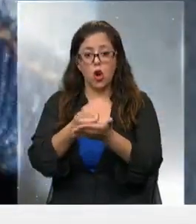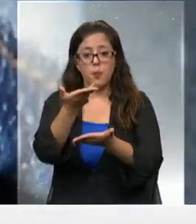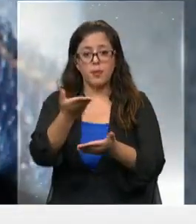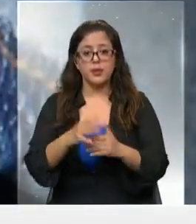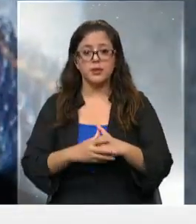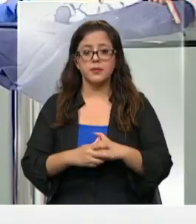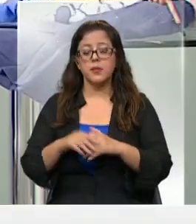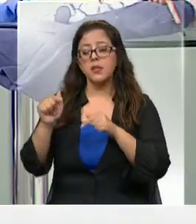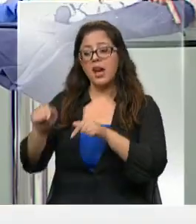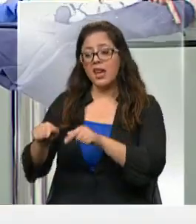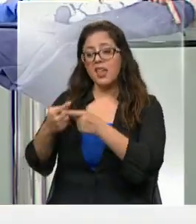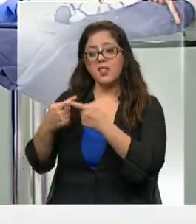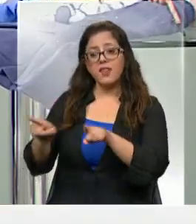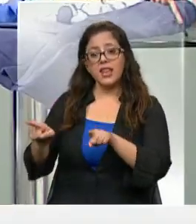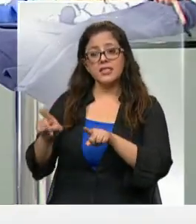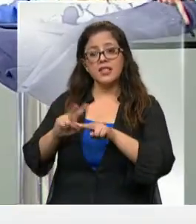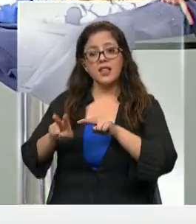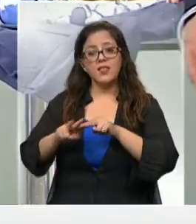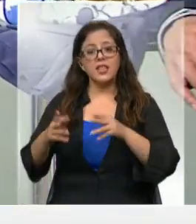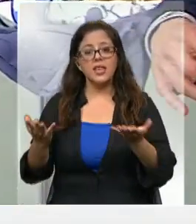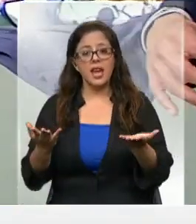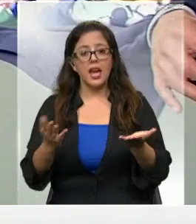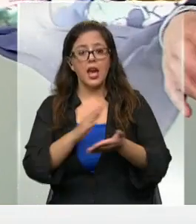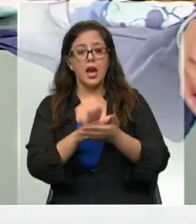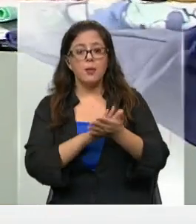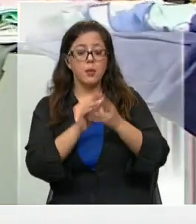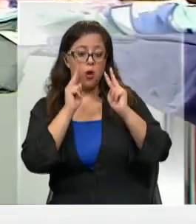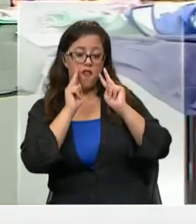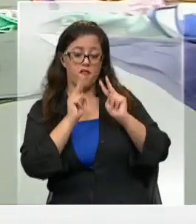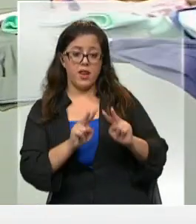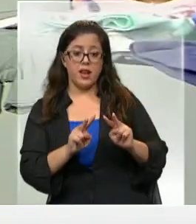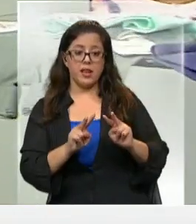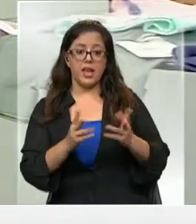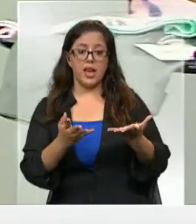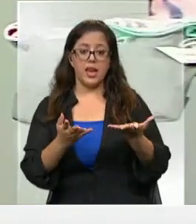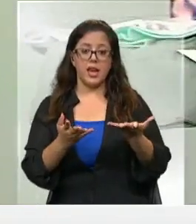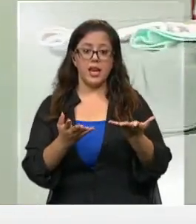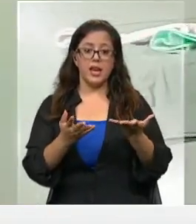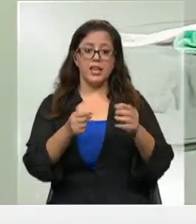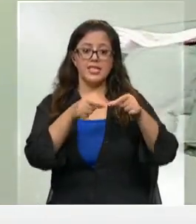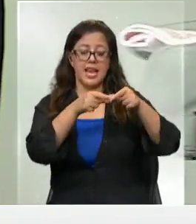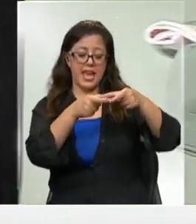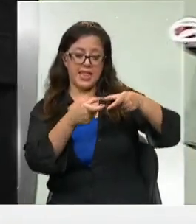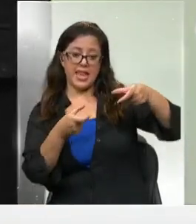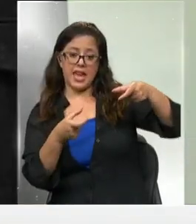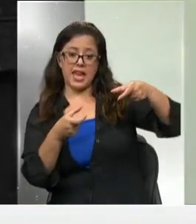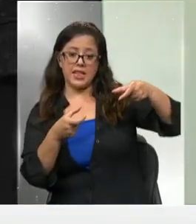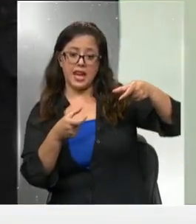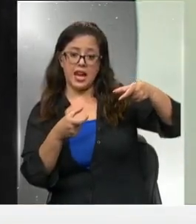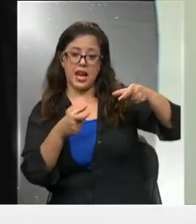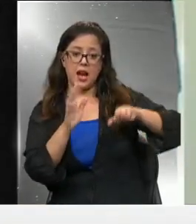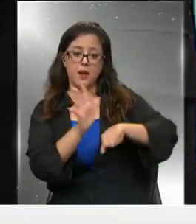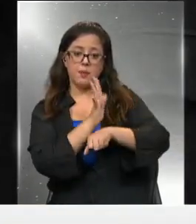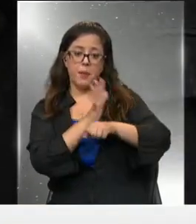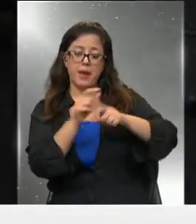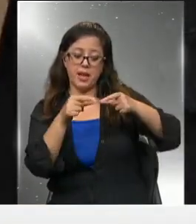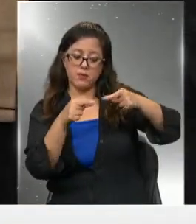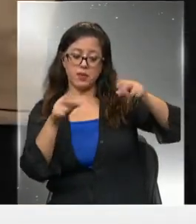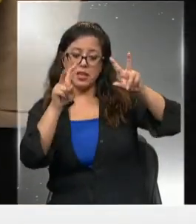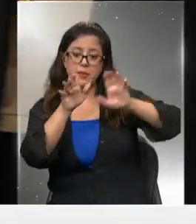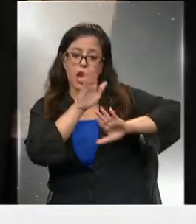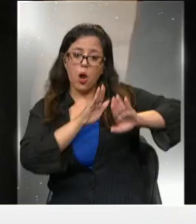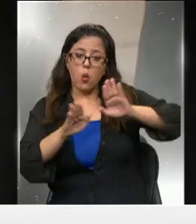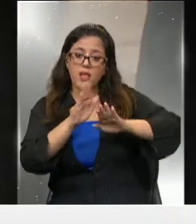Lo que va a hacer la diferencia es que nosotros podemos ver aquí la etiqueta de composición, donde tiene obviamente los cuidados